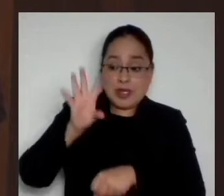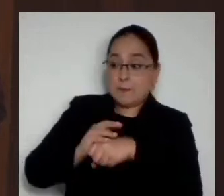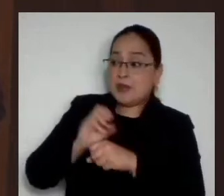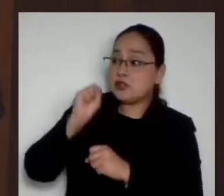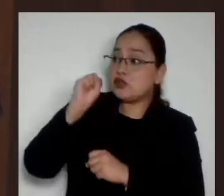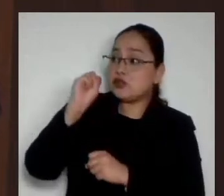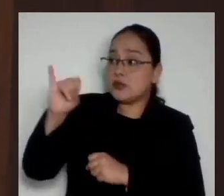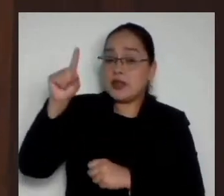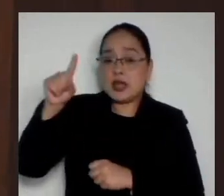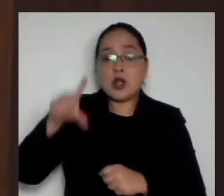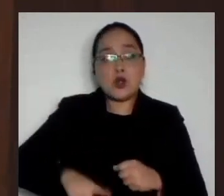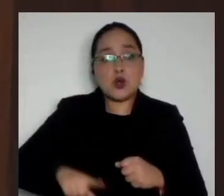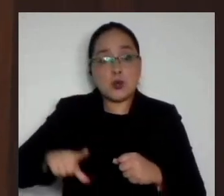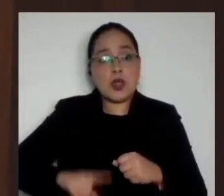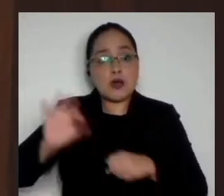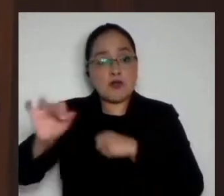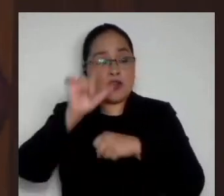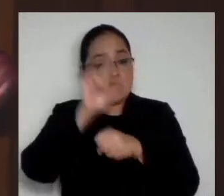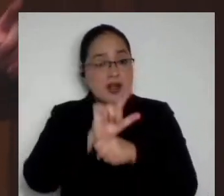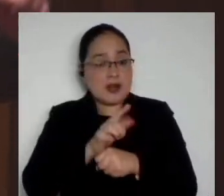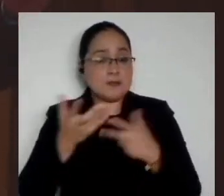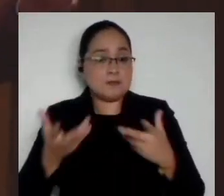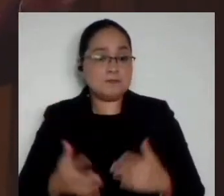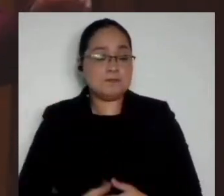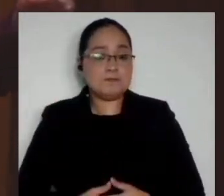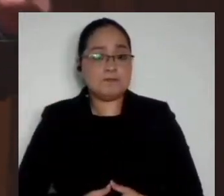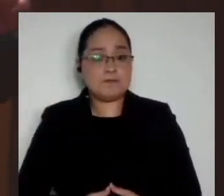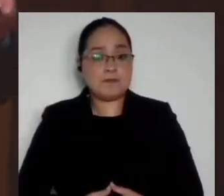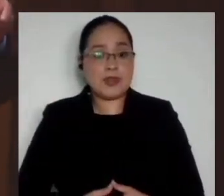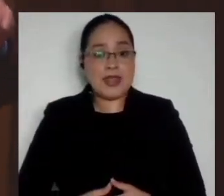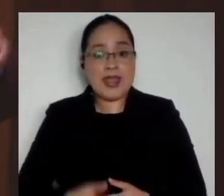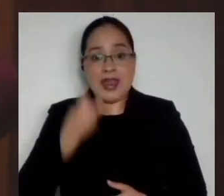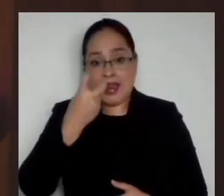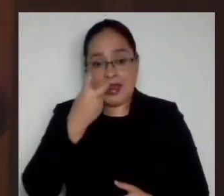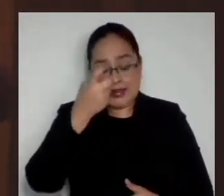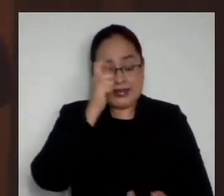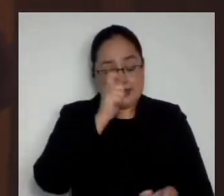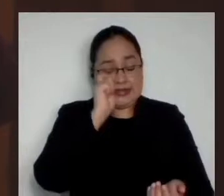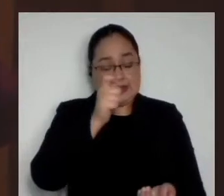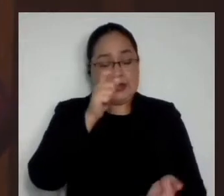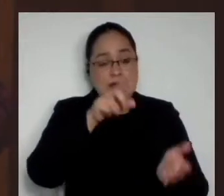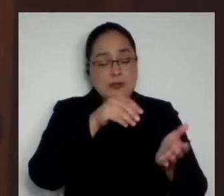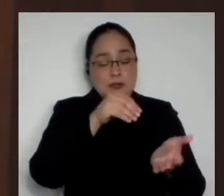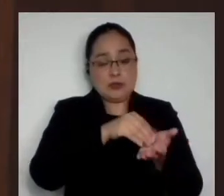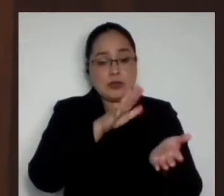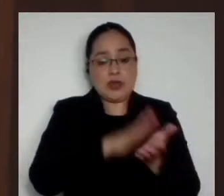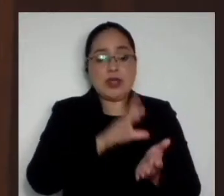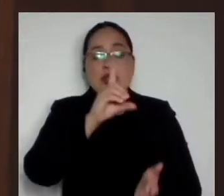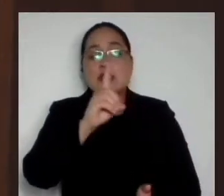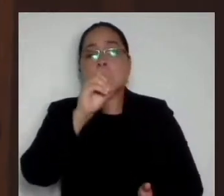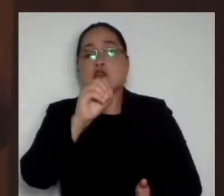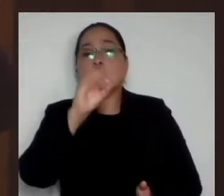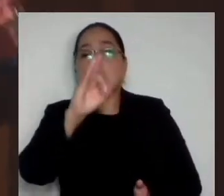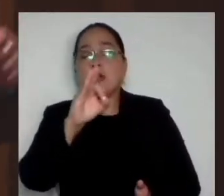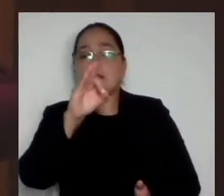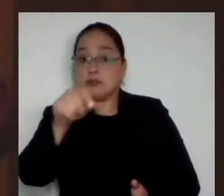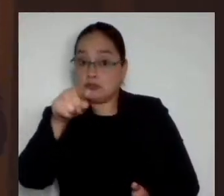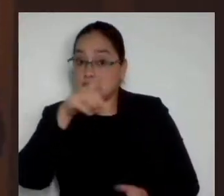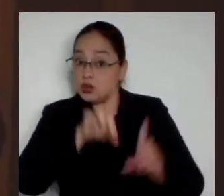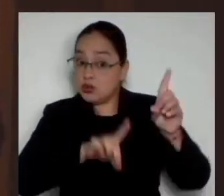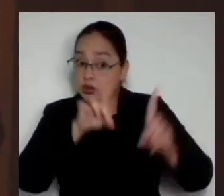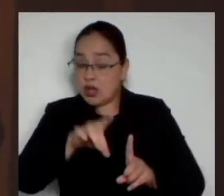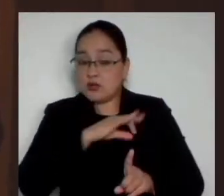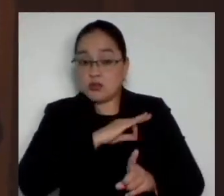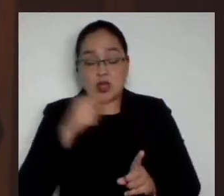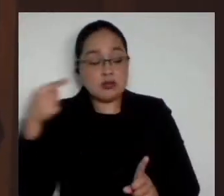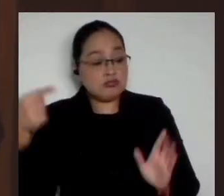al gobierno federal. Y eso está en el diario oficial de la Federación, por si alguien lo duda. Puede remitirse a esa